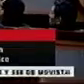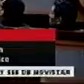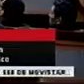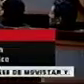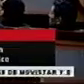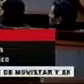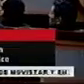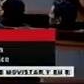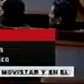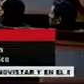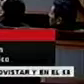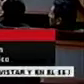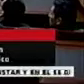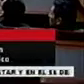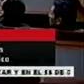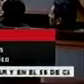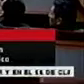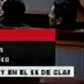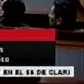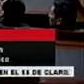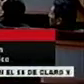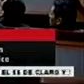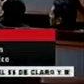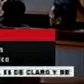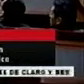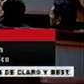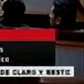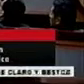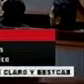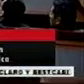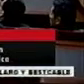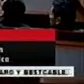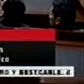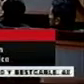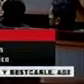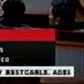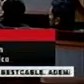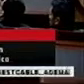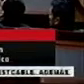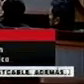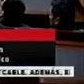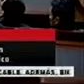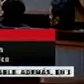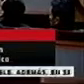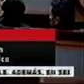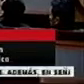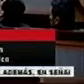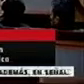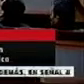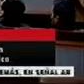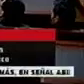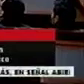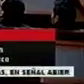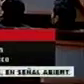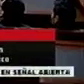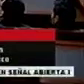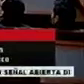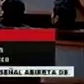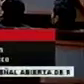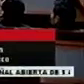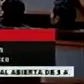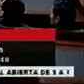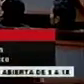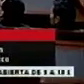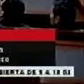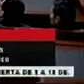el 28 de julio de 1978, cuando fue elegido presidente de la